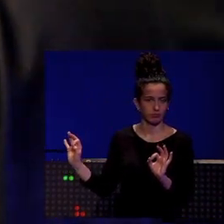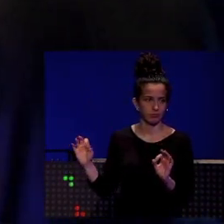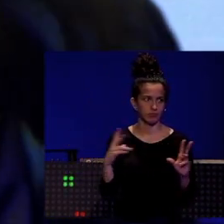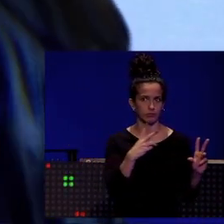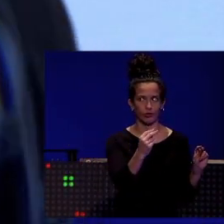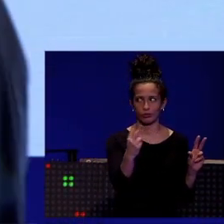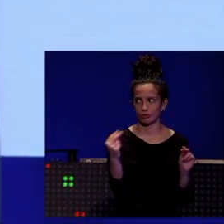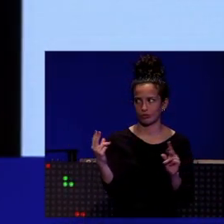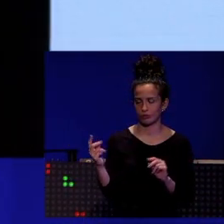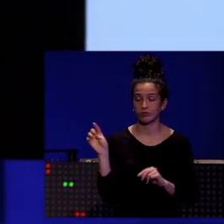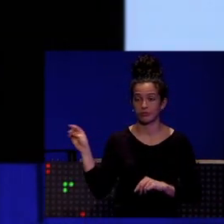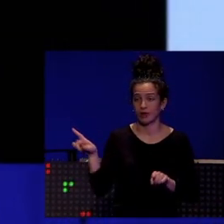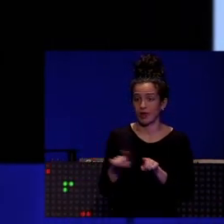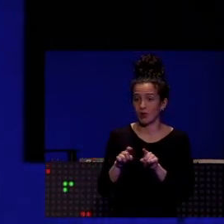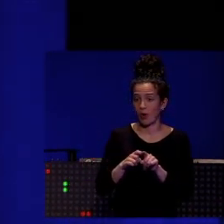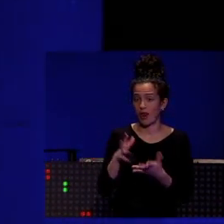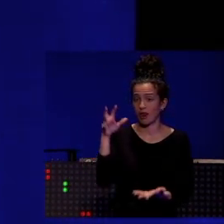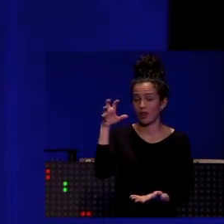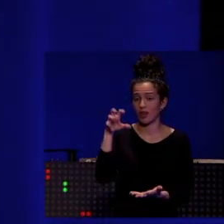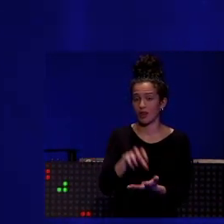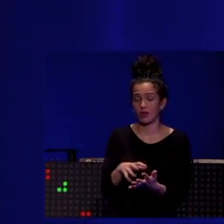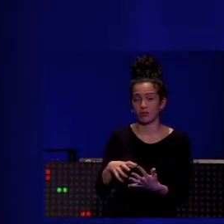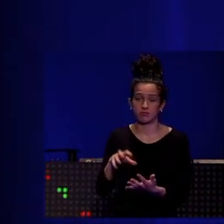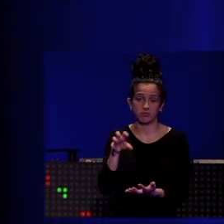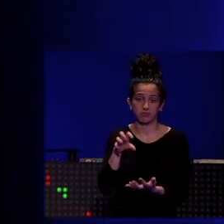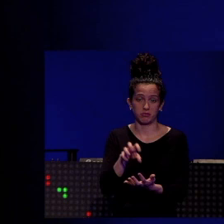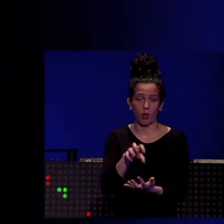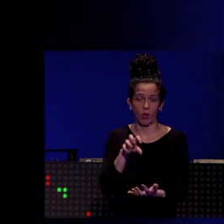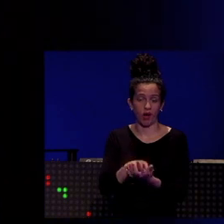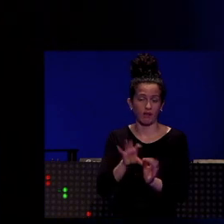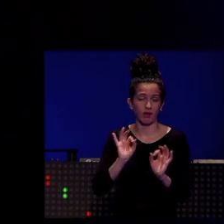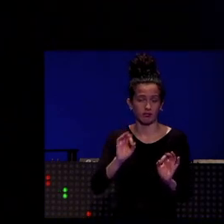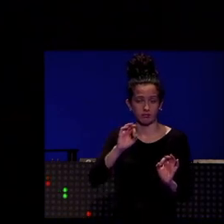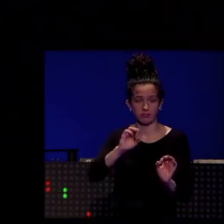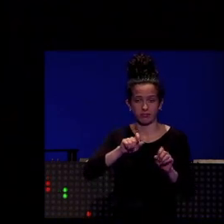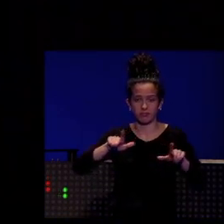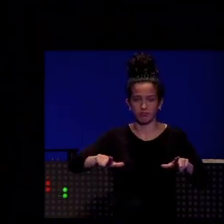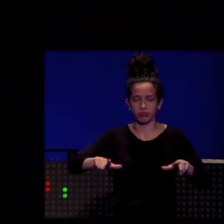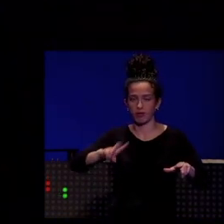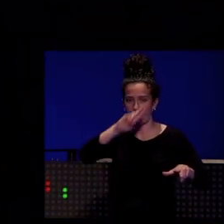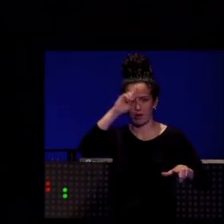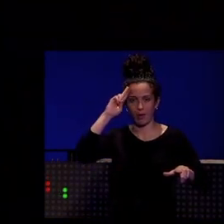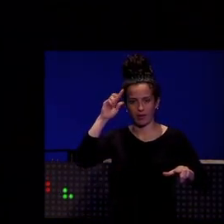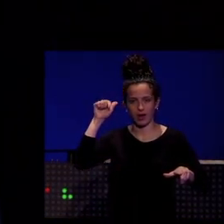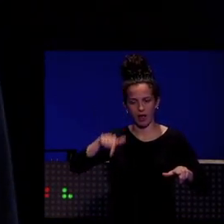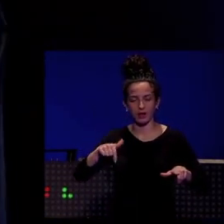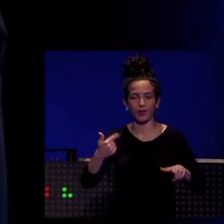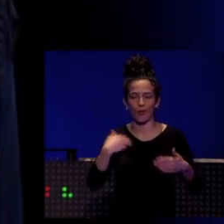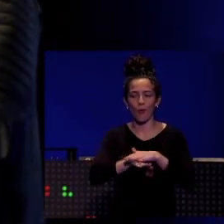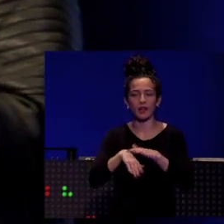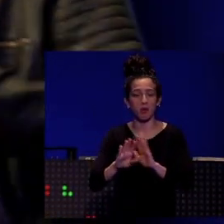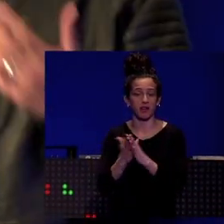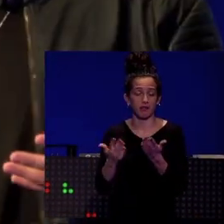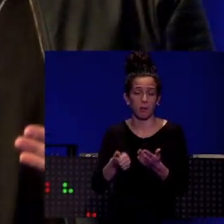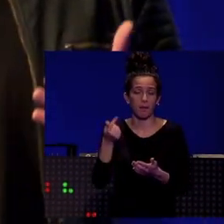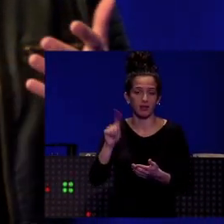esta es una de las naves que tenemos en madrid' donde almacenamos y distribuimos nuestros libros y os voy a decir algo porque veo